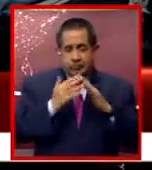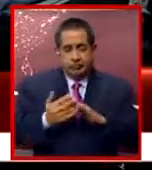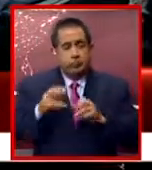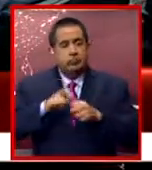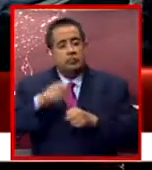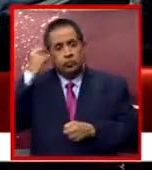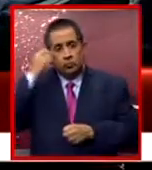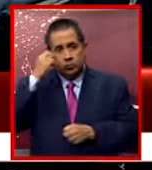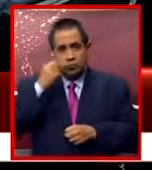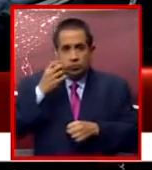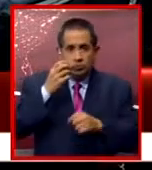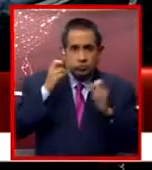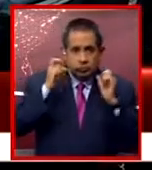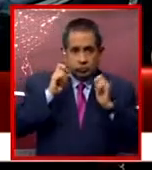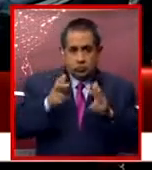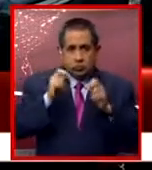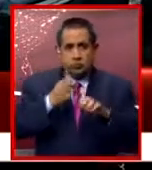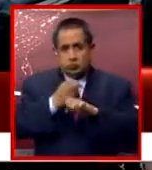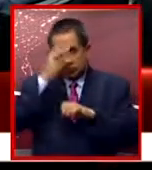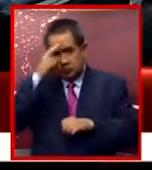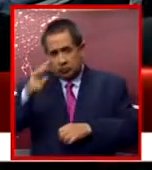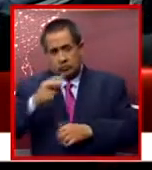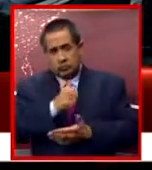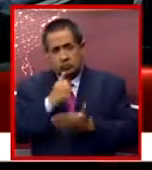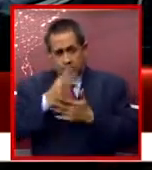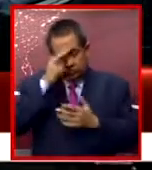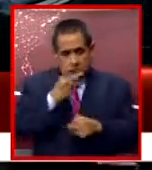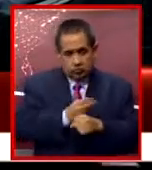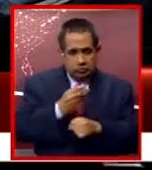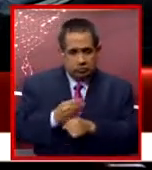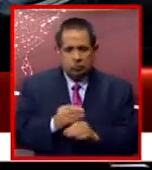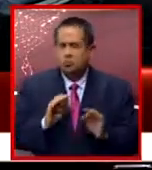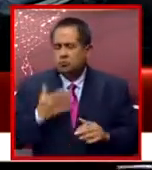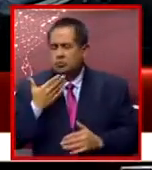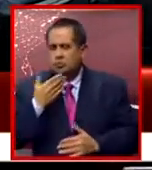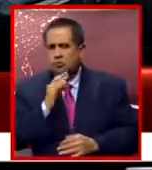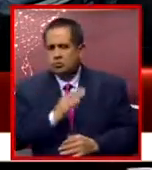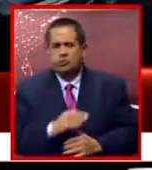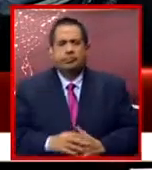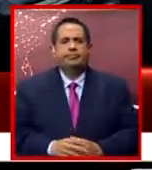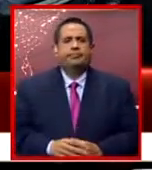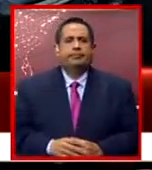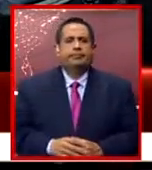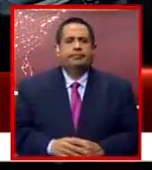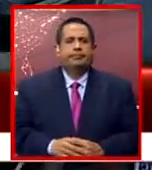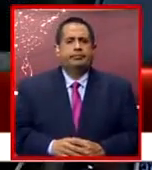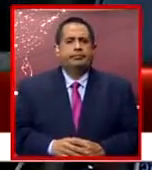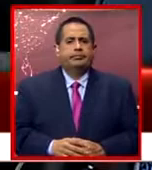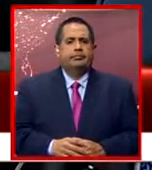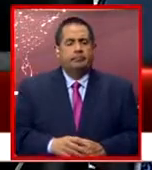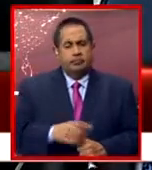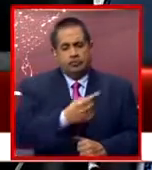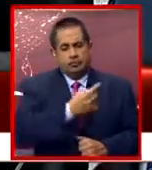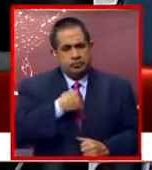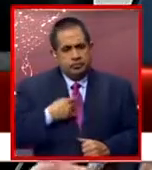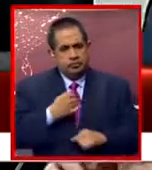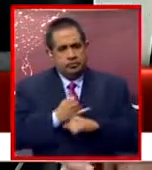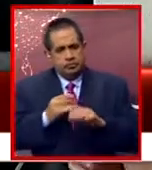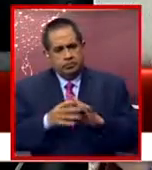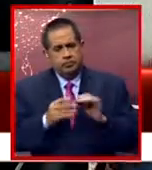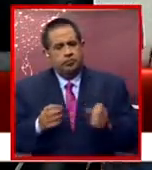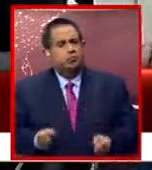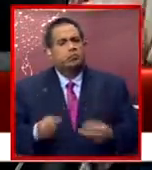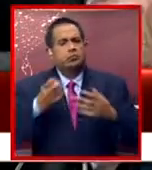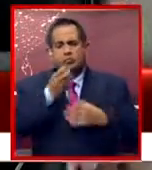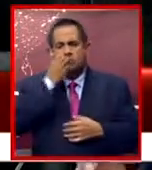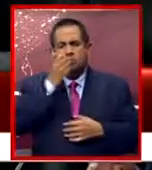en los estados de Chiapas, Oaxaca, Estado de México y en el Distrito Federal, en la Ciudad de México. ¿Nos pudiera informar cuántas